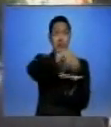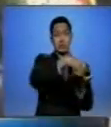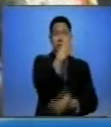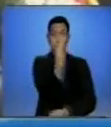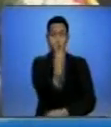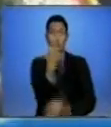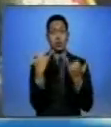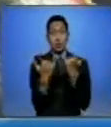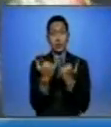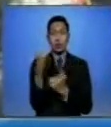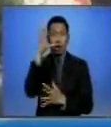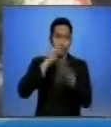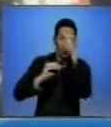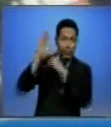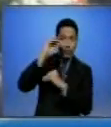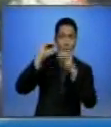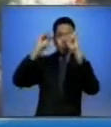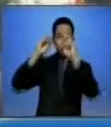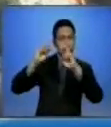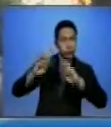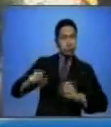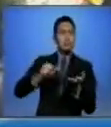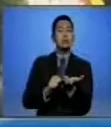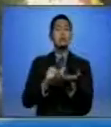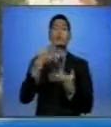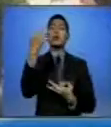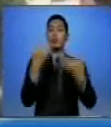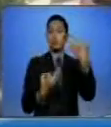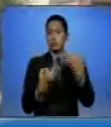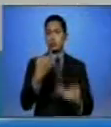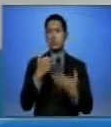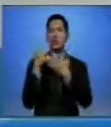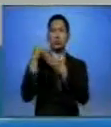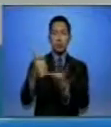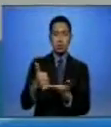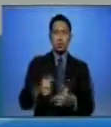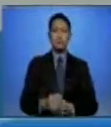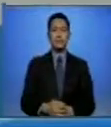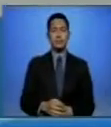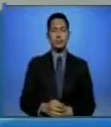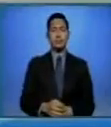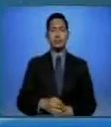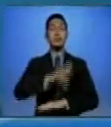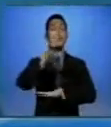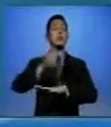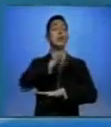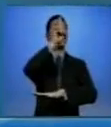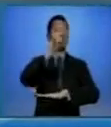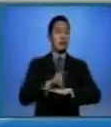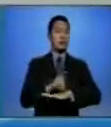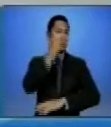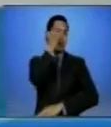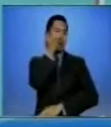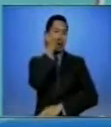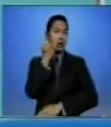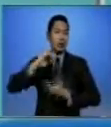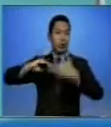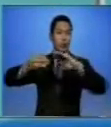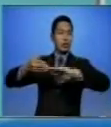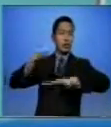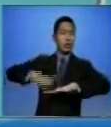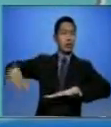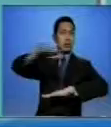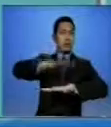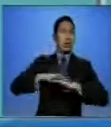información de alerta a nivel del Ministerio de Justicia, quien es el ente especializado. La dirigencia de los huaorani está en alerta por este suceso